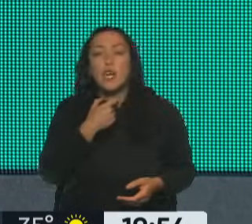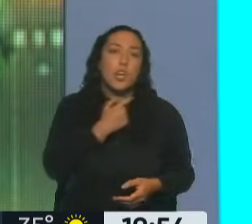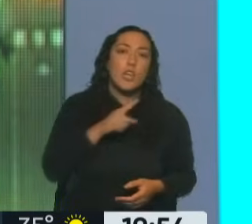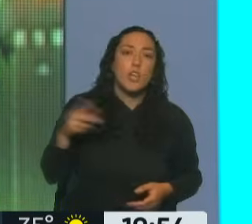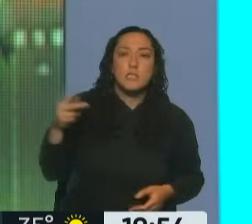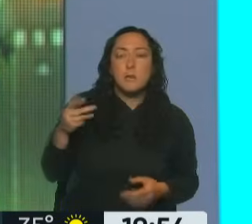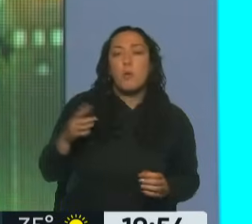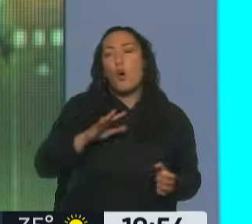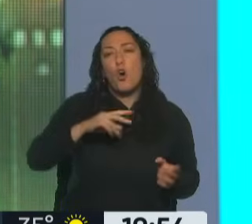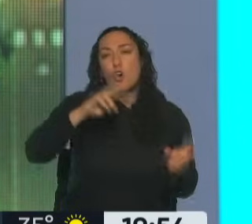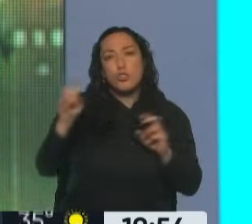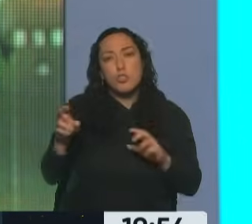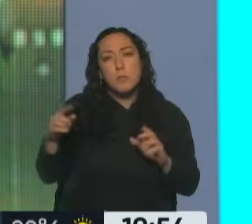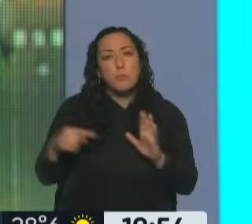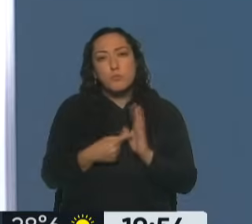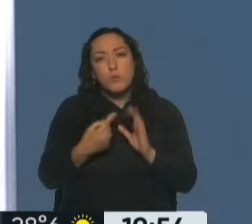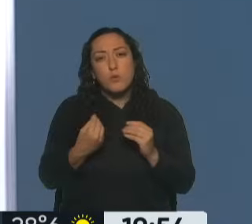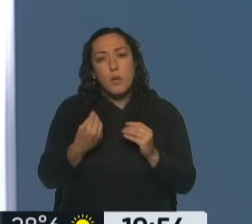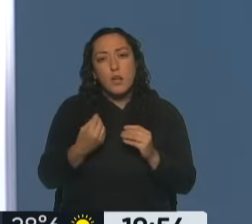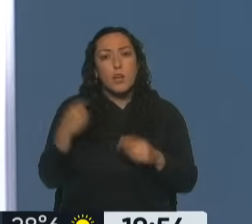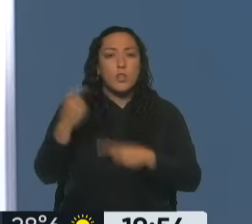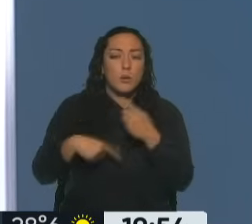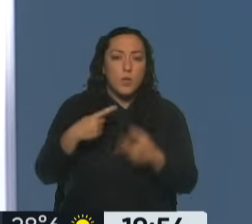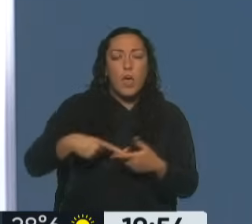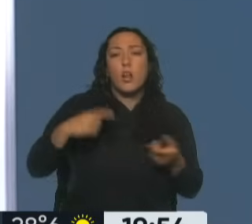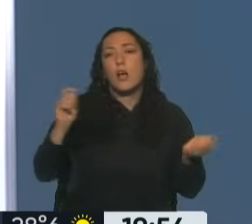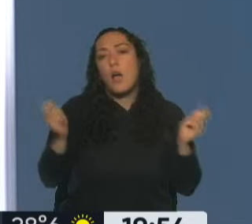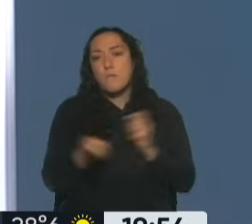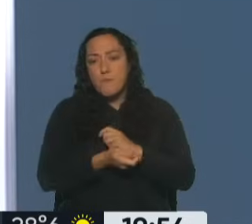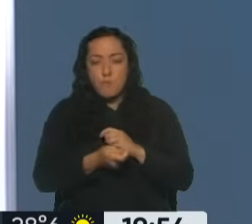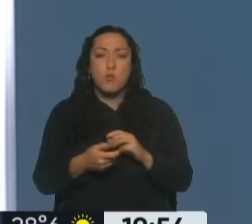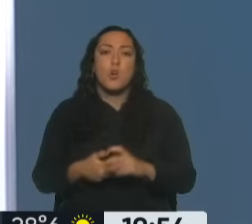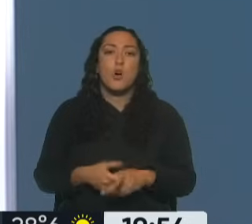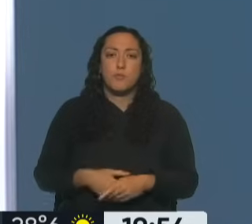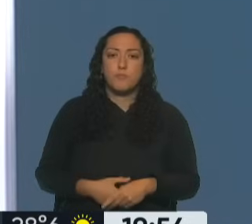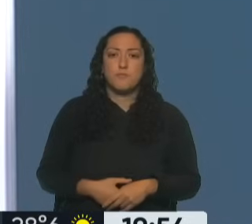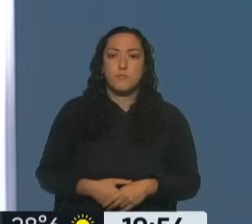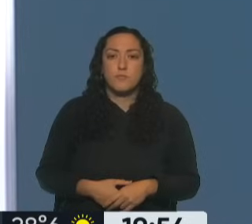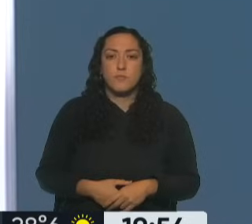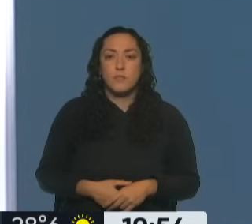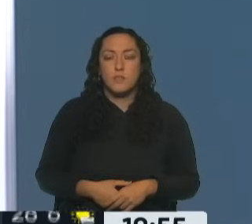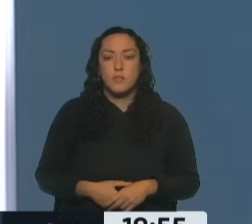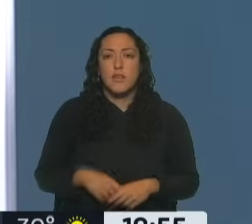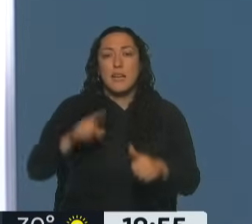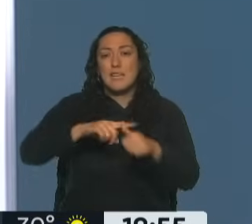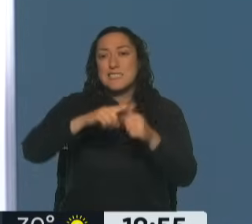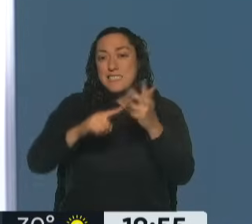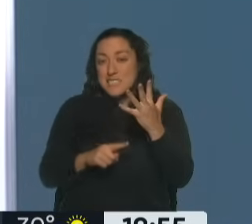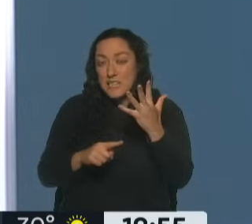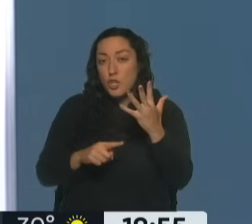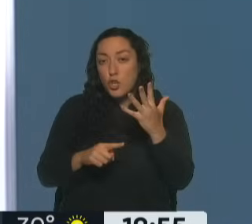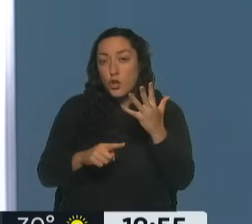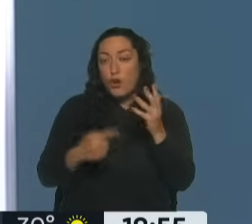kirchnerismo? ¿Hubo algo más? Cambio continuidad fue uno de los... Eso. O sea, acá hubo como 5 elementos que ayudaron a